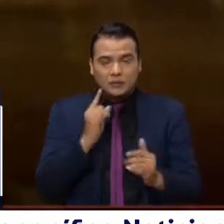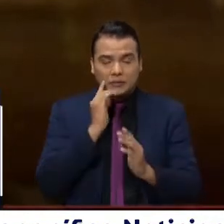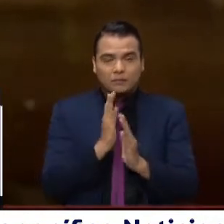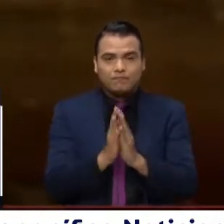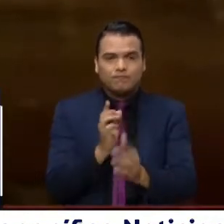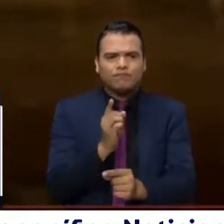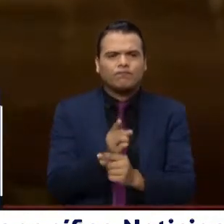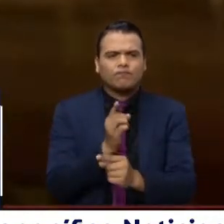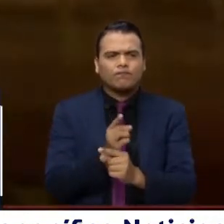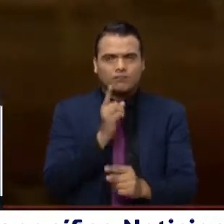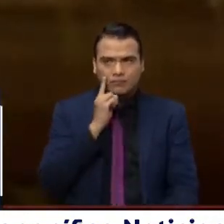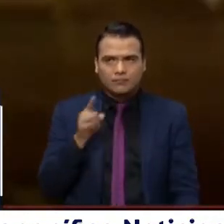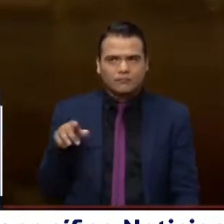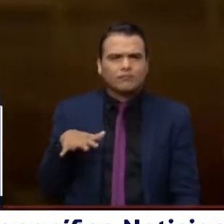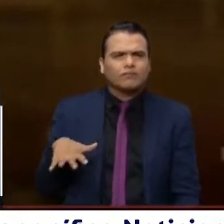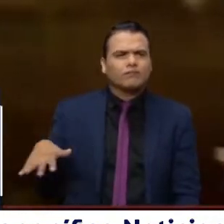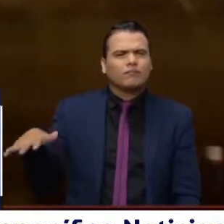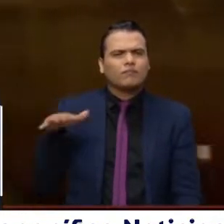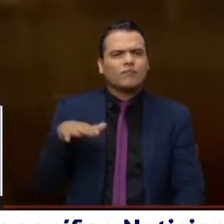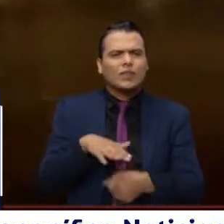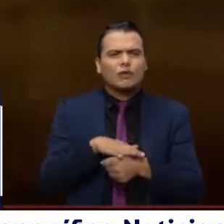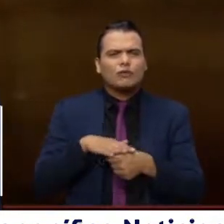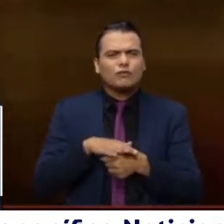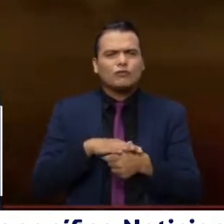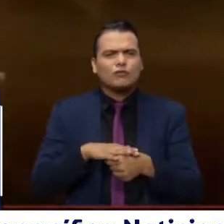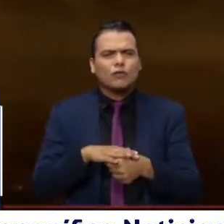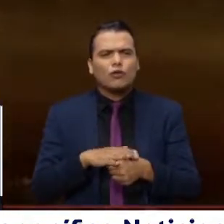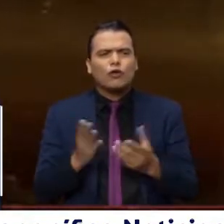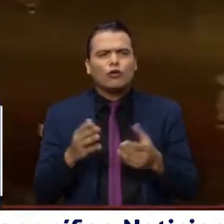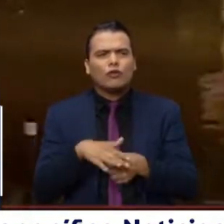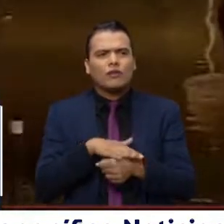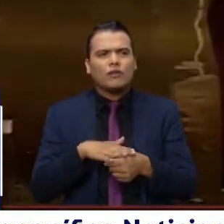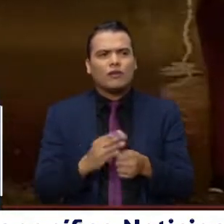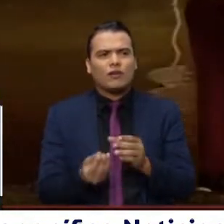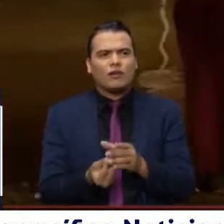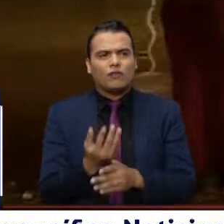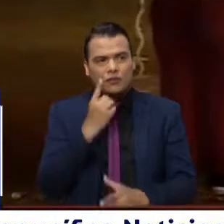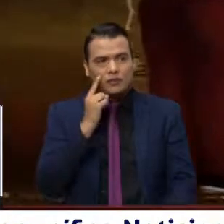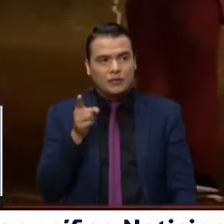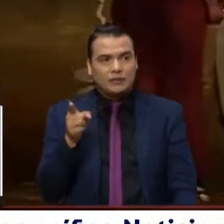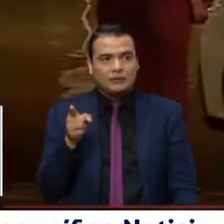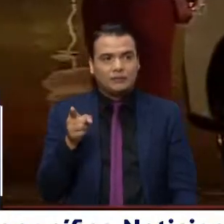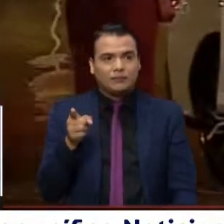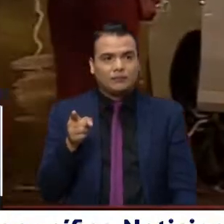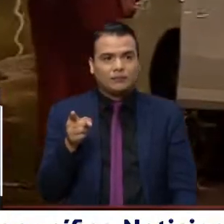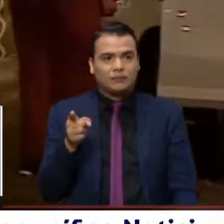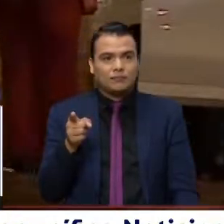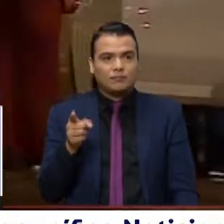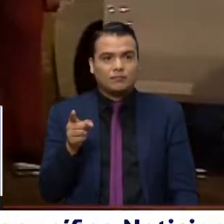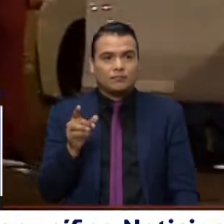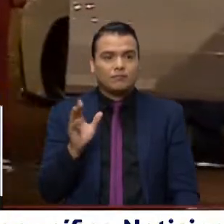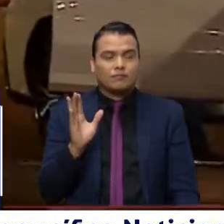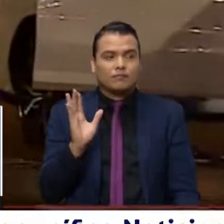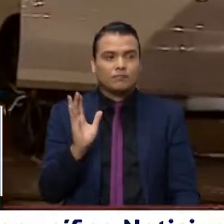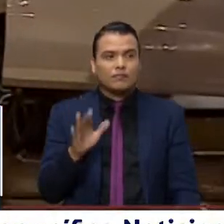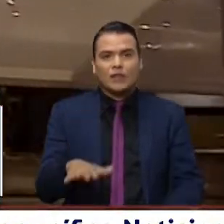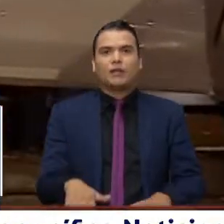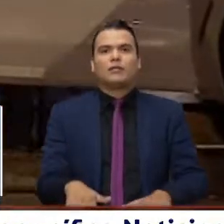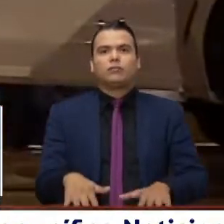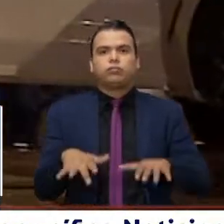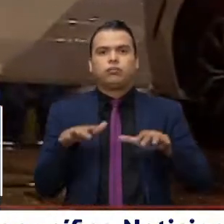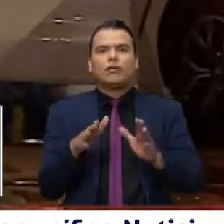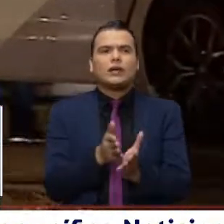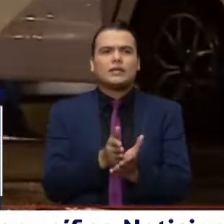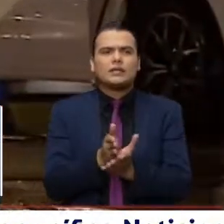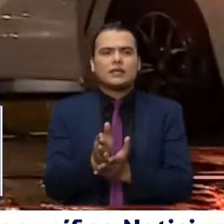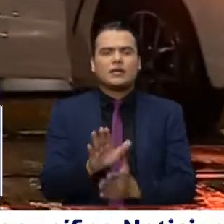Mire, a esta hora quiero mostrarle cuál es el panorama aquí en el barrio La Flora. Como pueden observar, aún la vía continúa